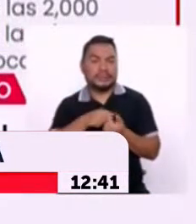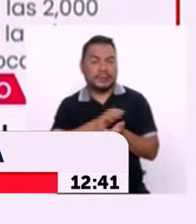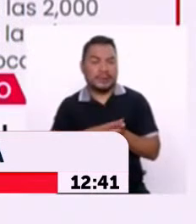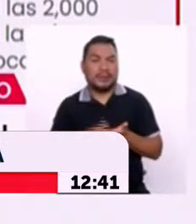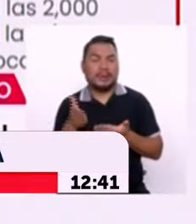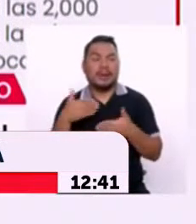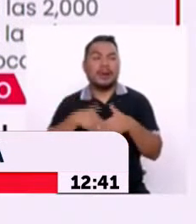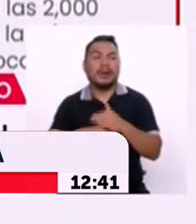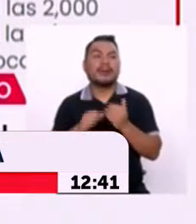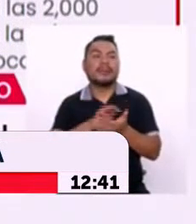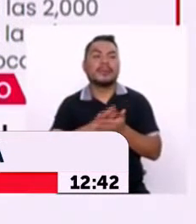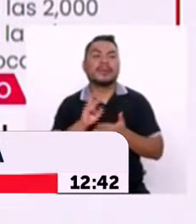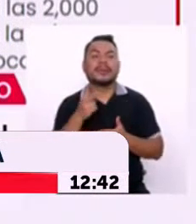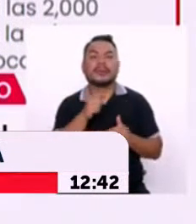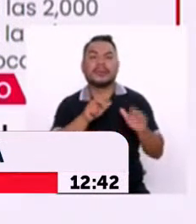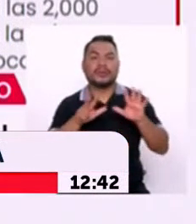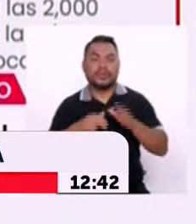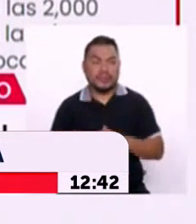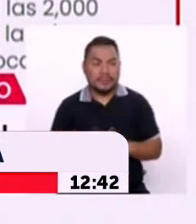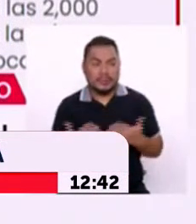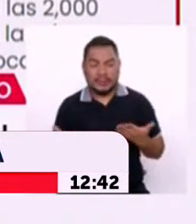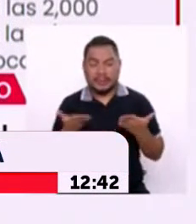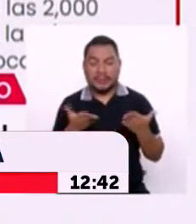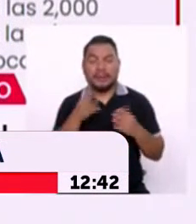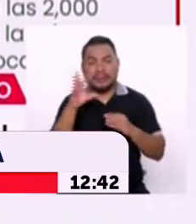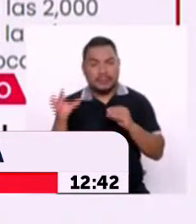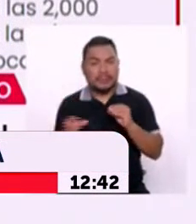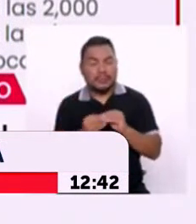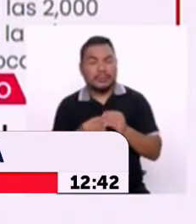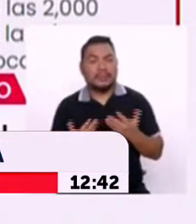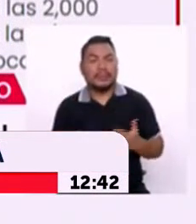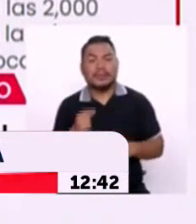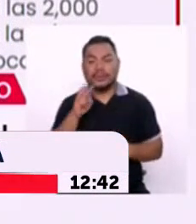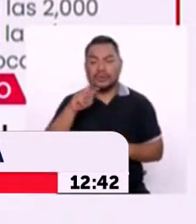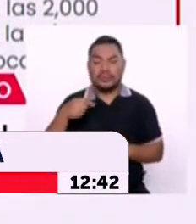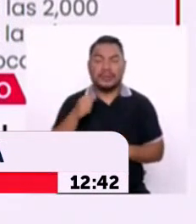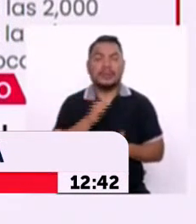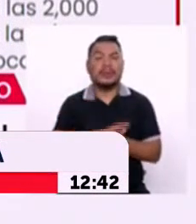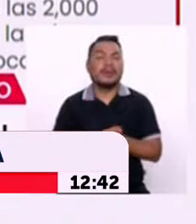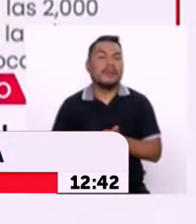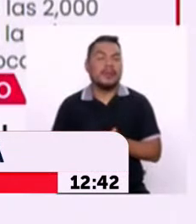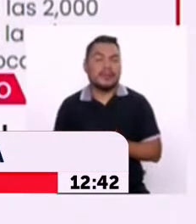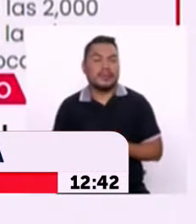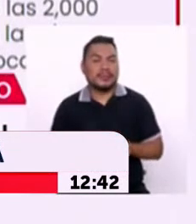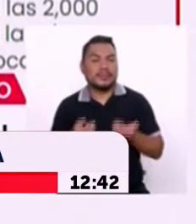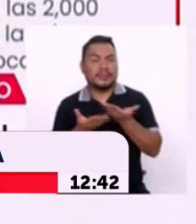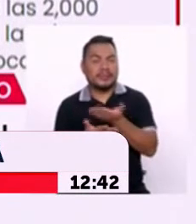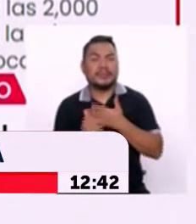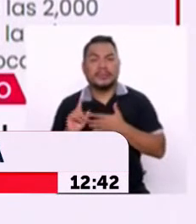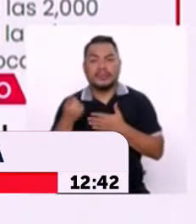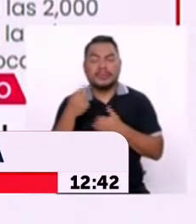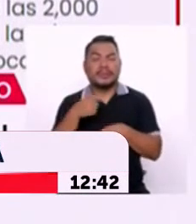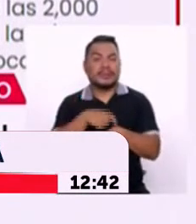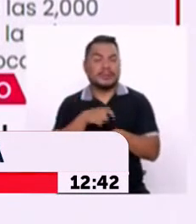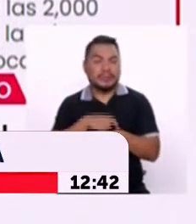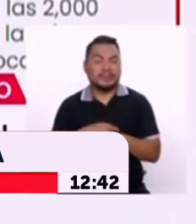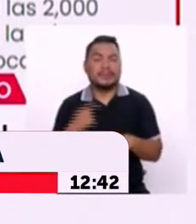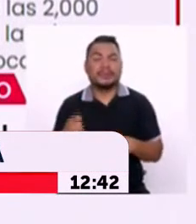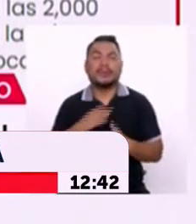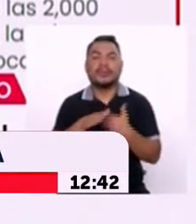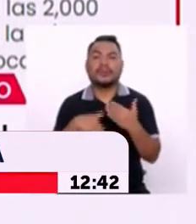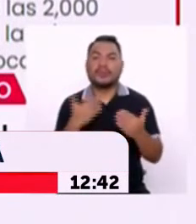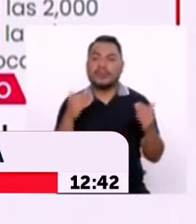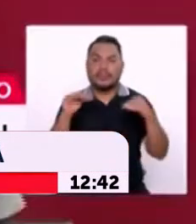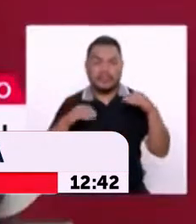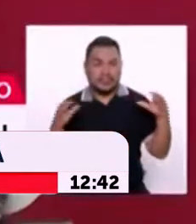de la segunda etapa de Beca 18, las cuales se suman a las 2.000 becas otorgadas en la primera etapa de